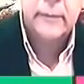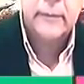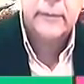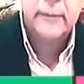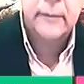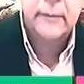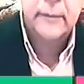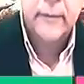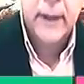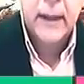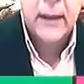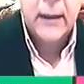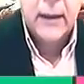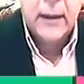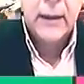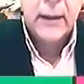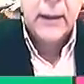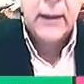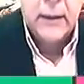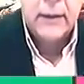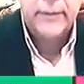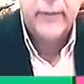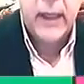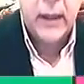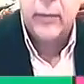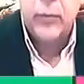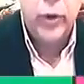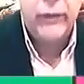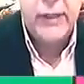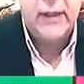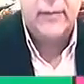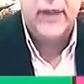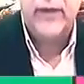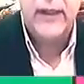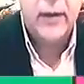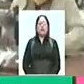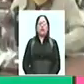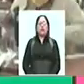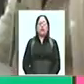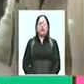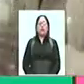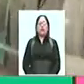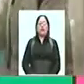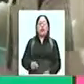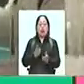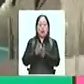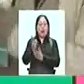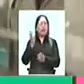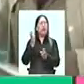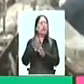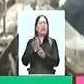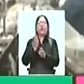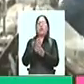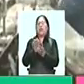la situación en este tiempo en el comercio exterior? Muy difícil. Definitivamente este año ha